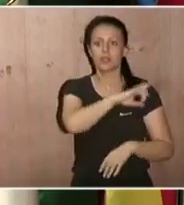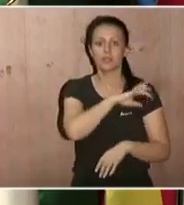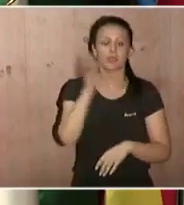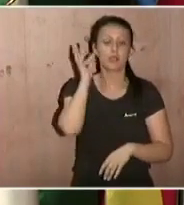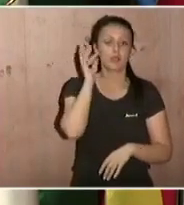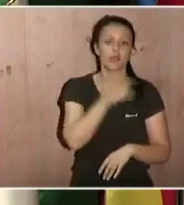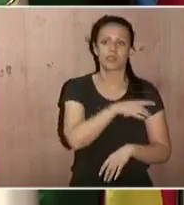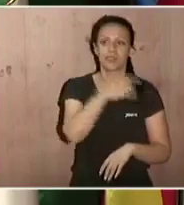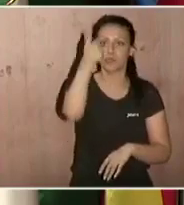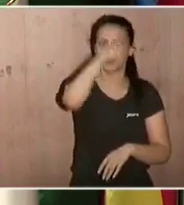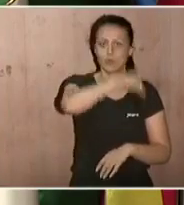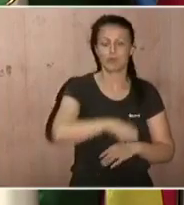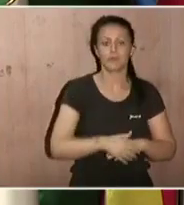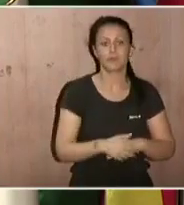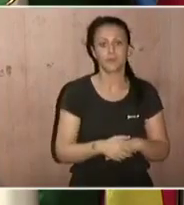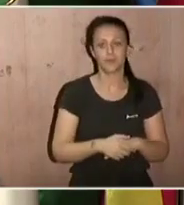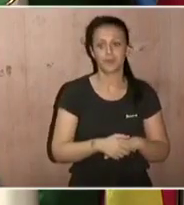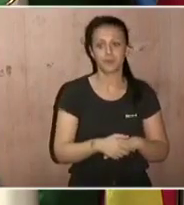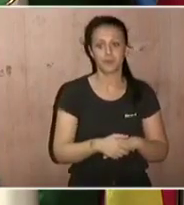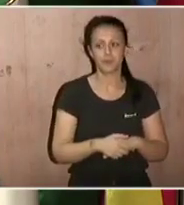y señores.